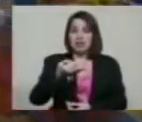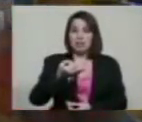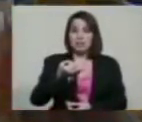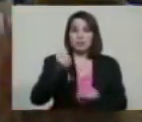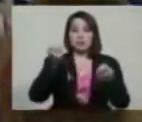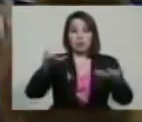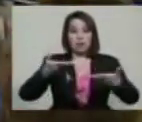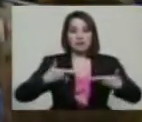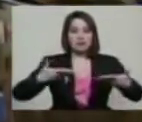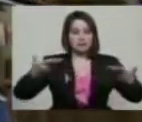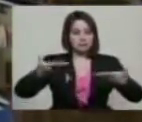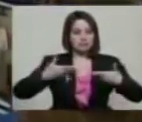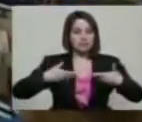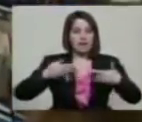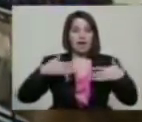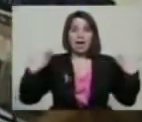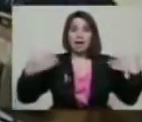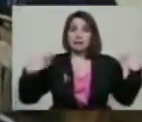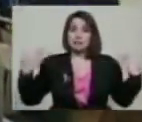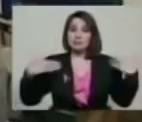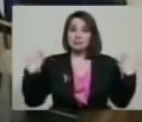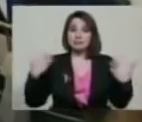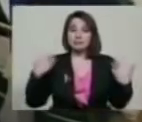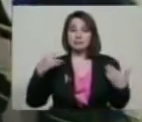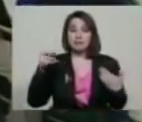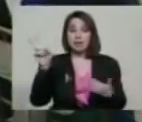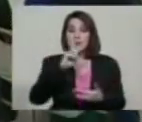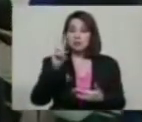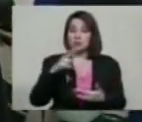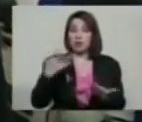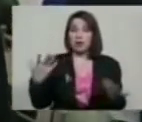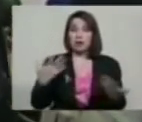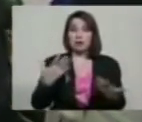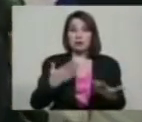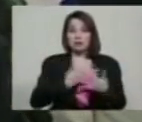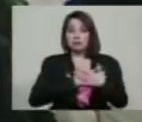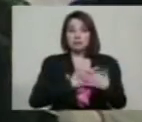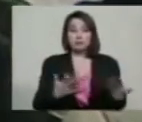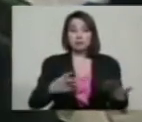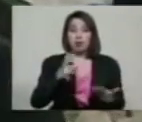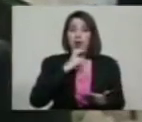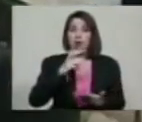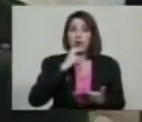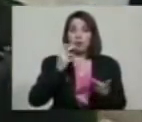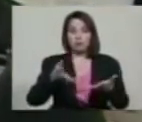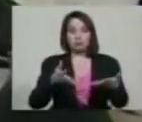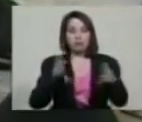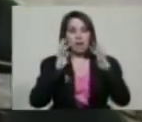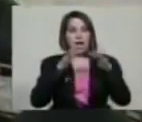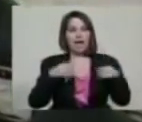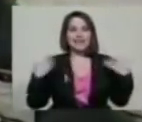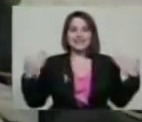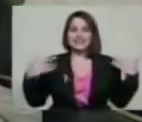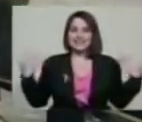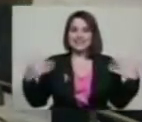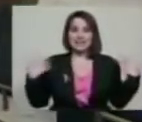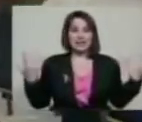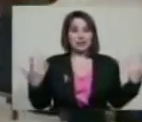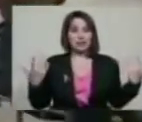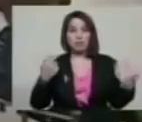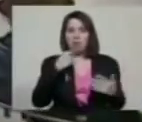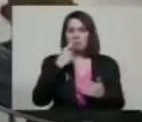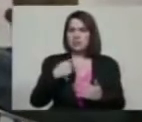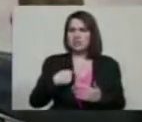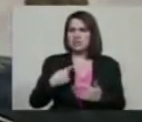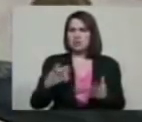de alegría, de motivación, de contentura. Como dice una gente amiga mía,